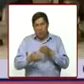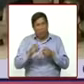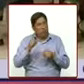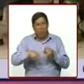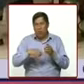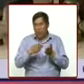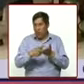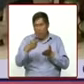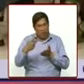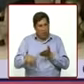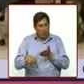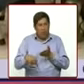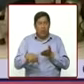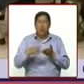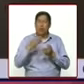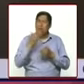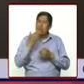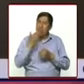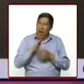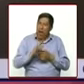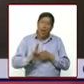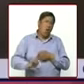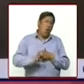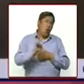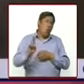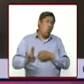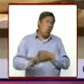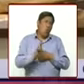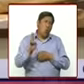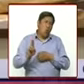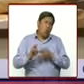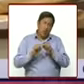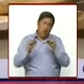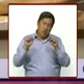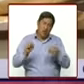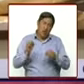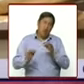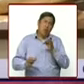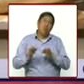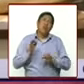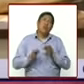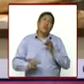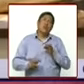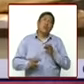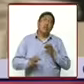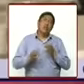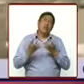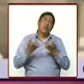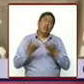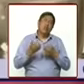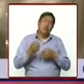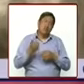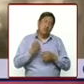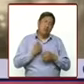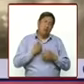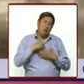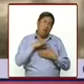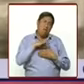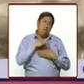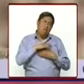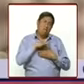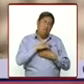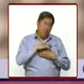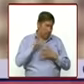autoridades de que estamos mal utilizando la jurisdicción constitucional para cumplir un fin personal, un fin particular. Sin embargo,